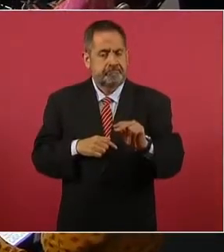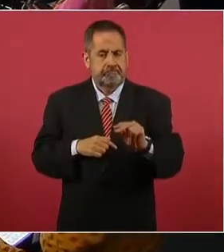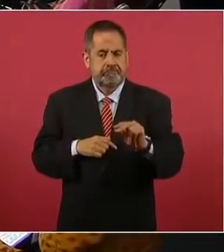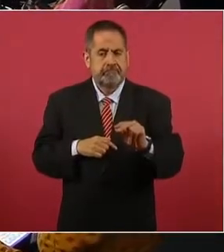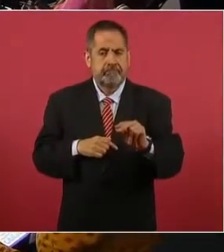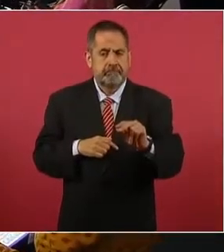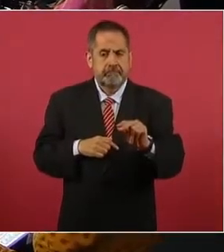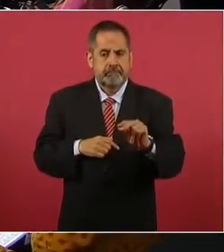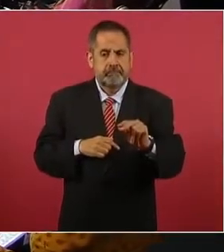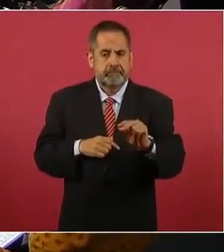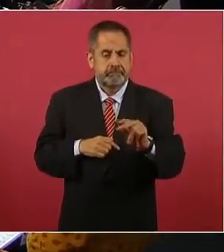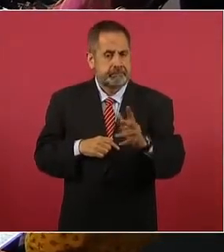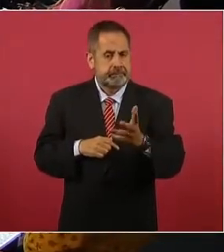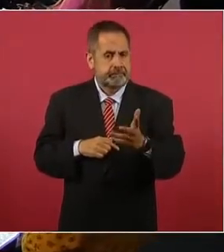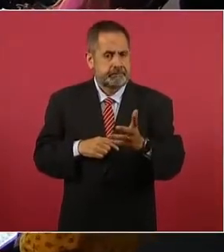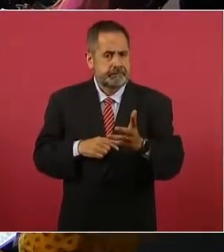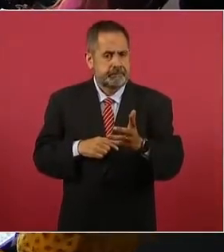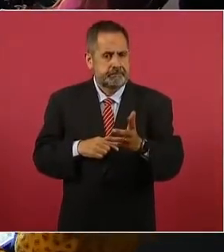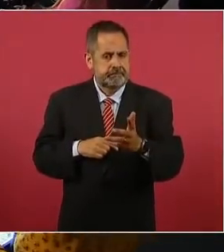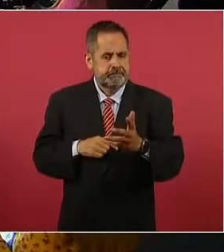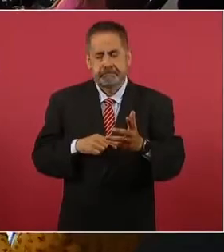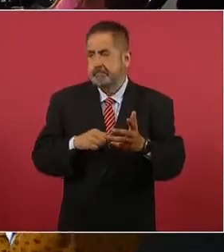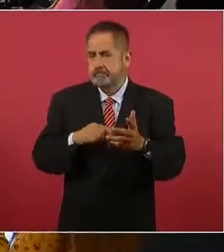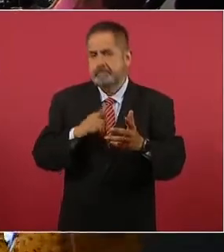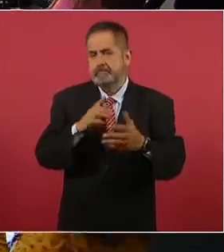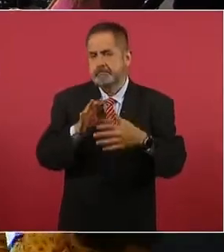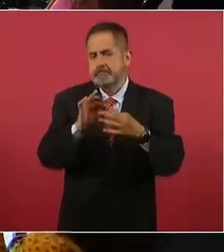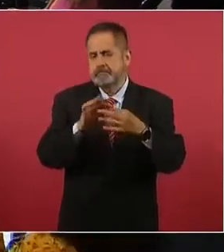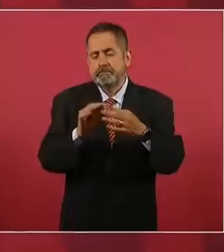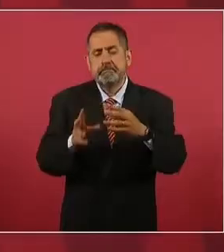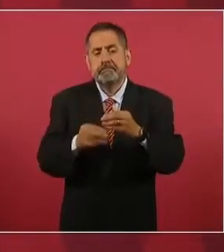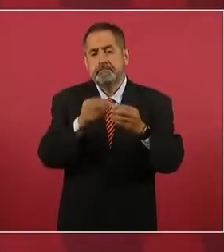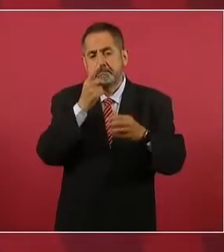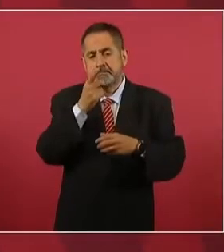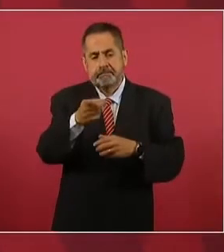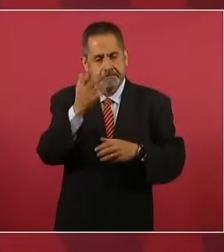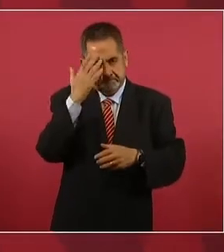que dicho sea de paso, pues ya